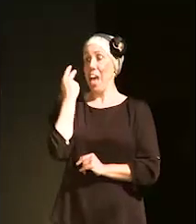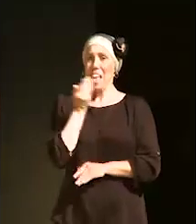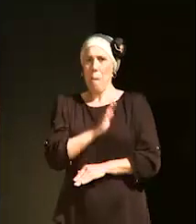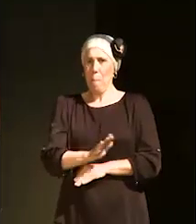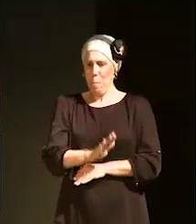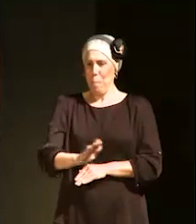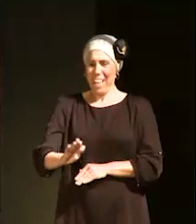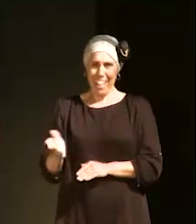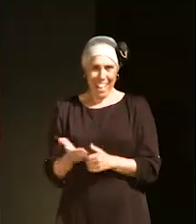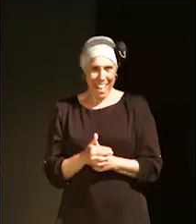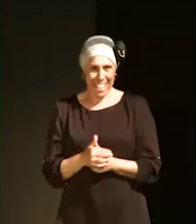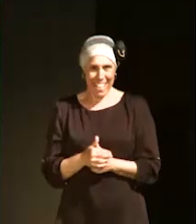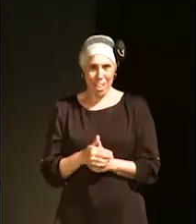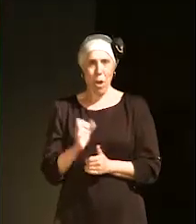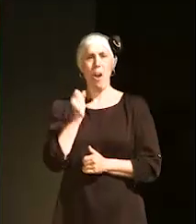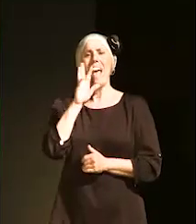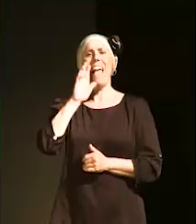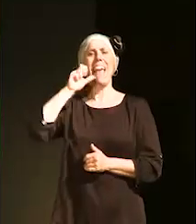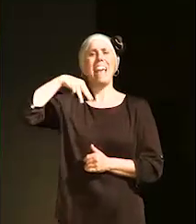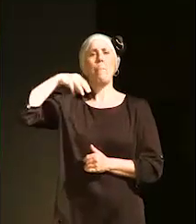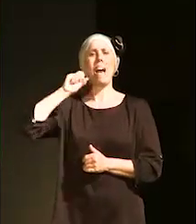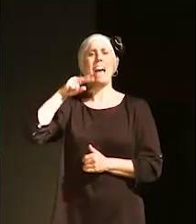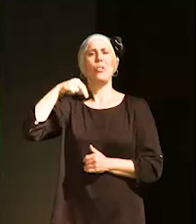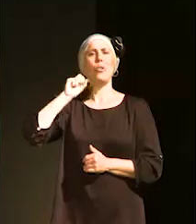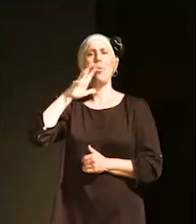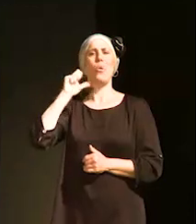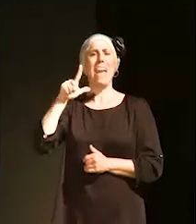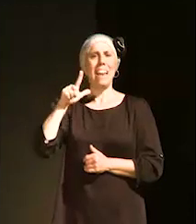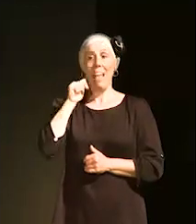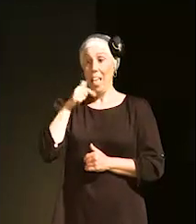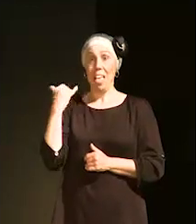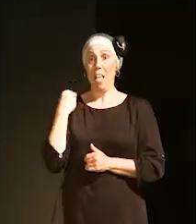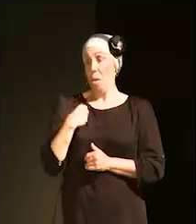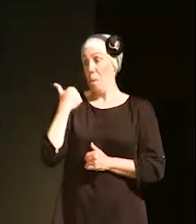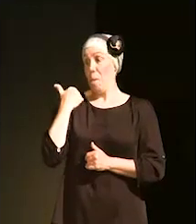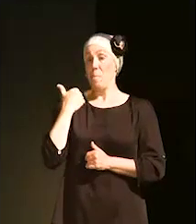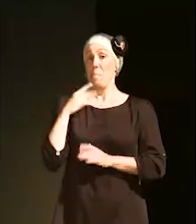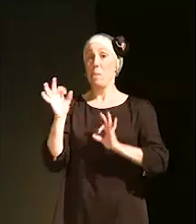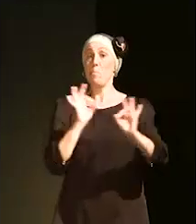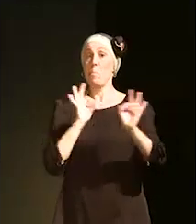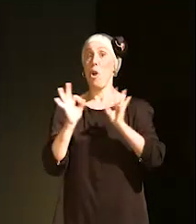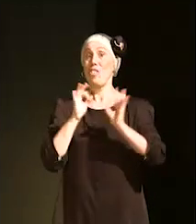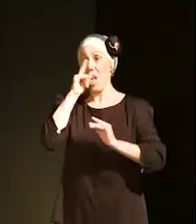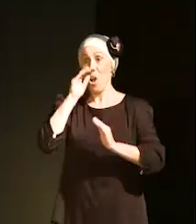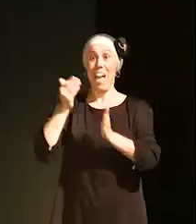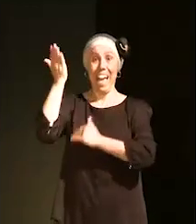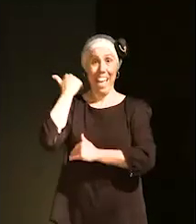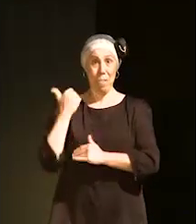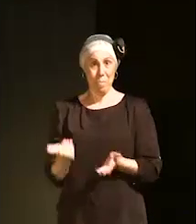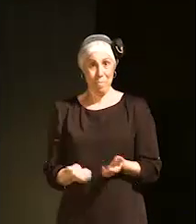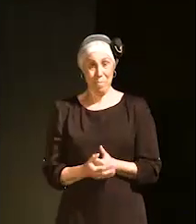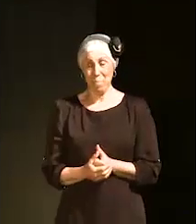están melanie y emanuel y esta es la obra que hicieron el año pasado ahí están en medio